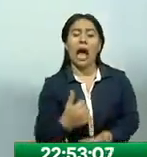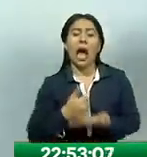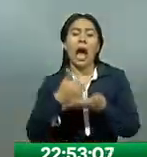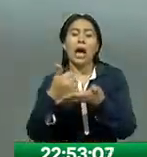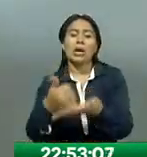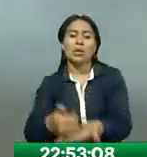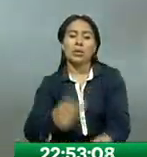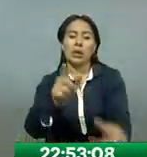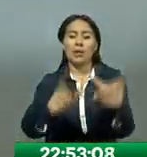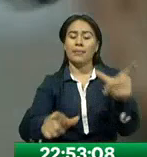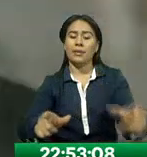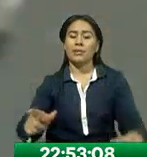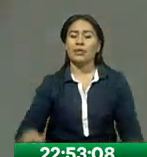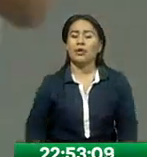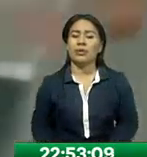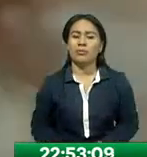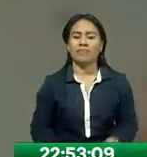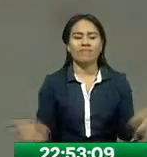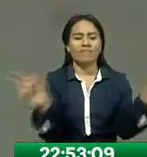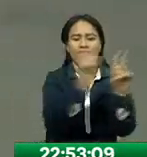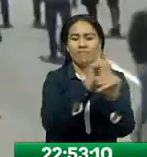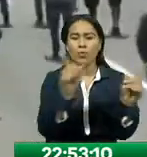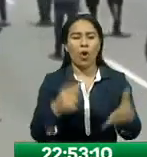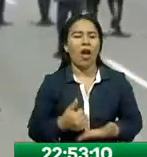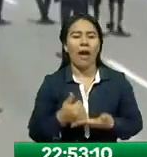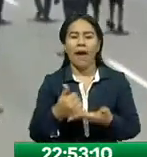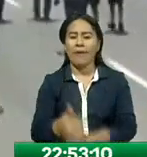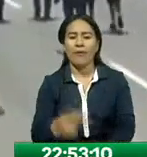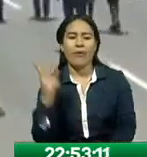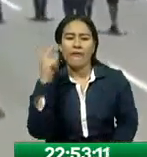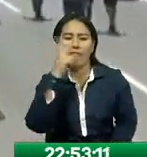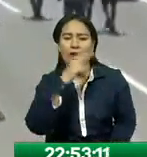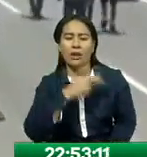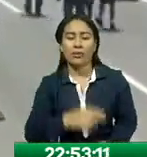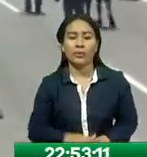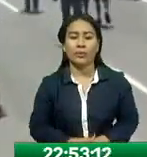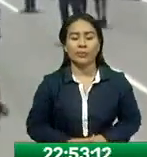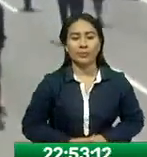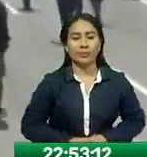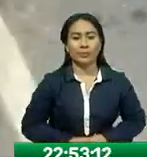humanitaria que ni es ayuda, ni es humanitaria. Informó Carlos Julio Gurumendi.